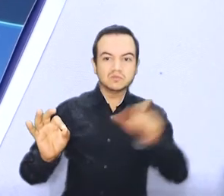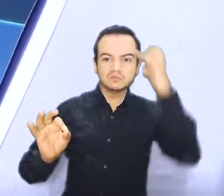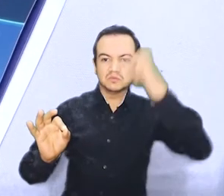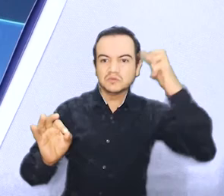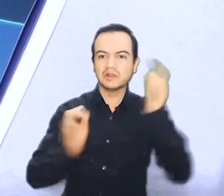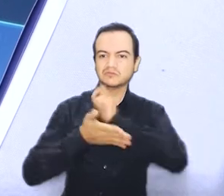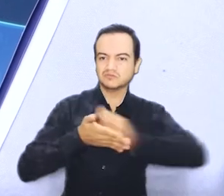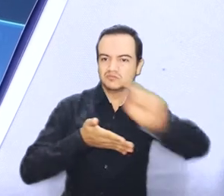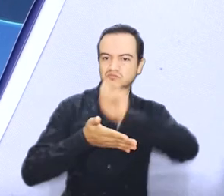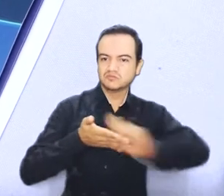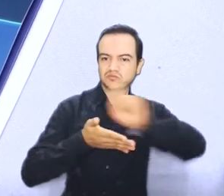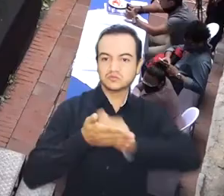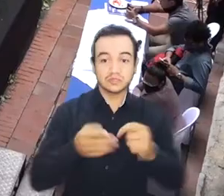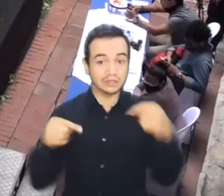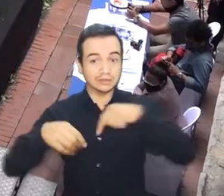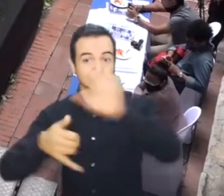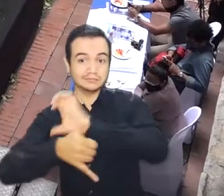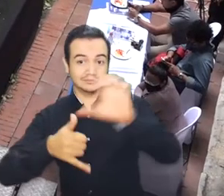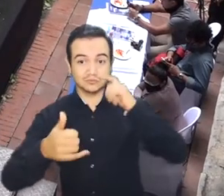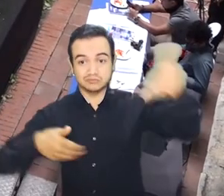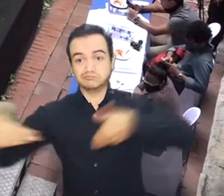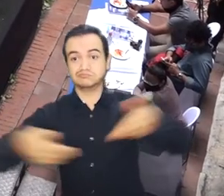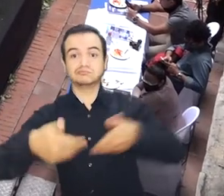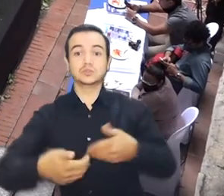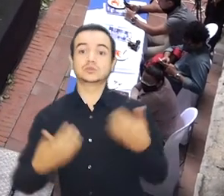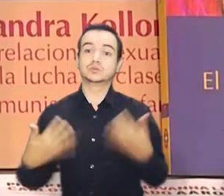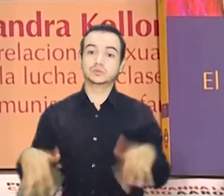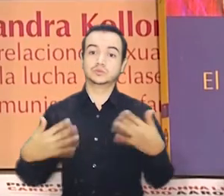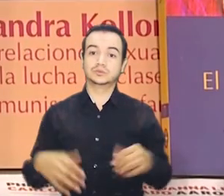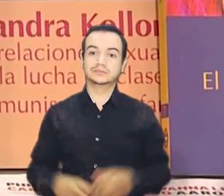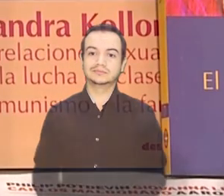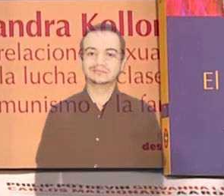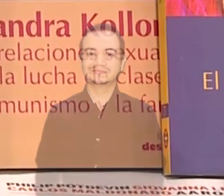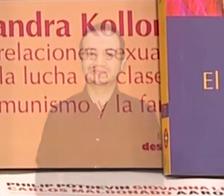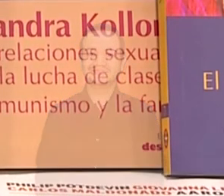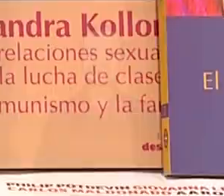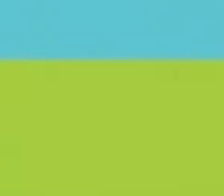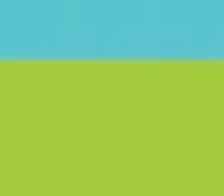escritores de esta región del país.